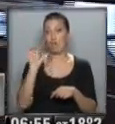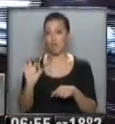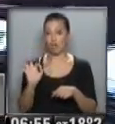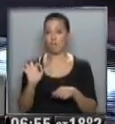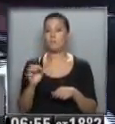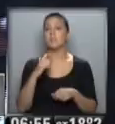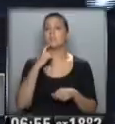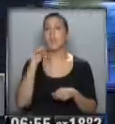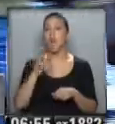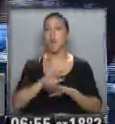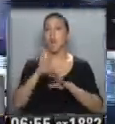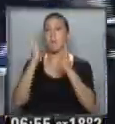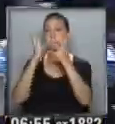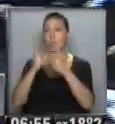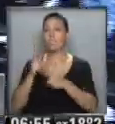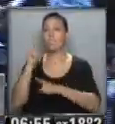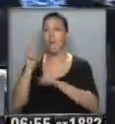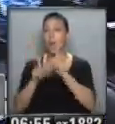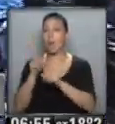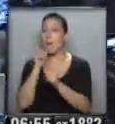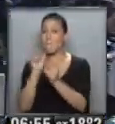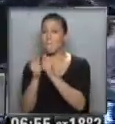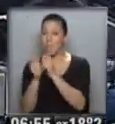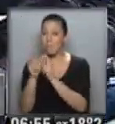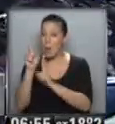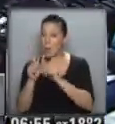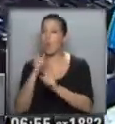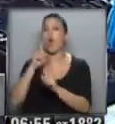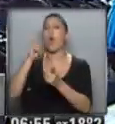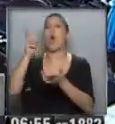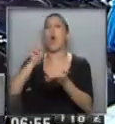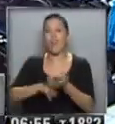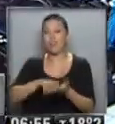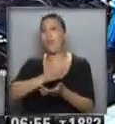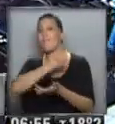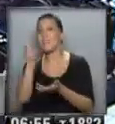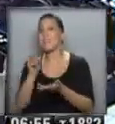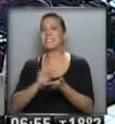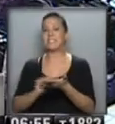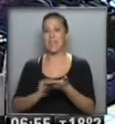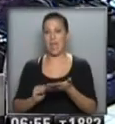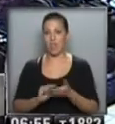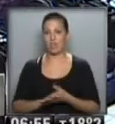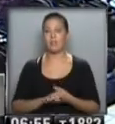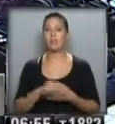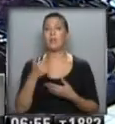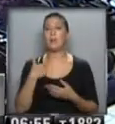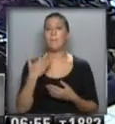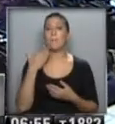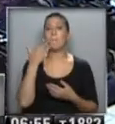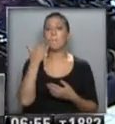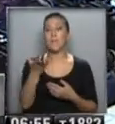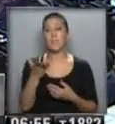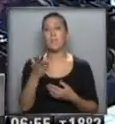ahora, como el proyecto tiene modificaciones, vuelve al Senado para transformarse en luego. Consideración, le pedimos a los señores legisladores. Esto es lo